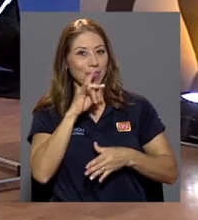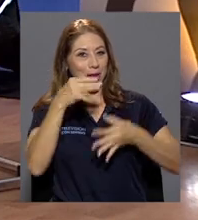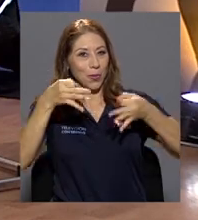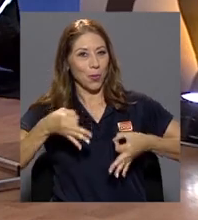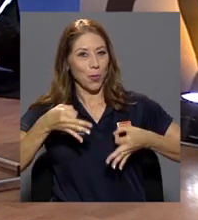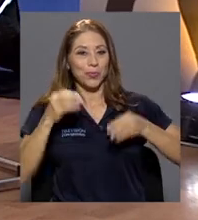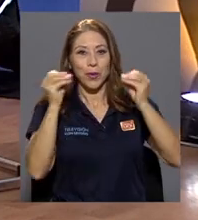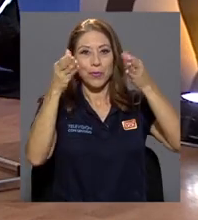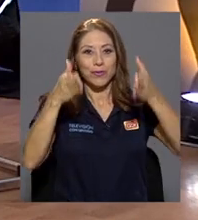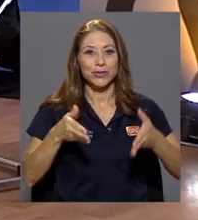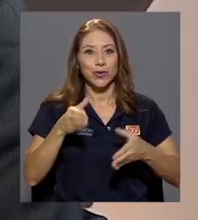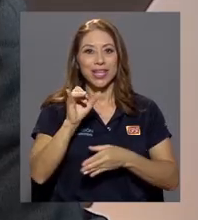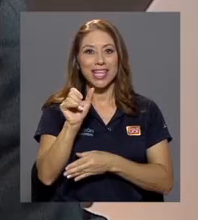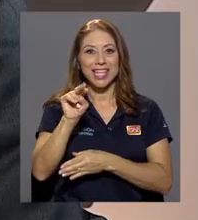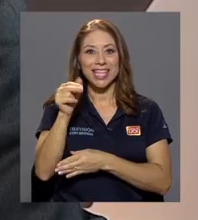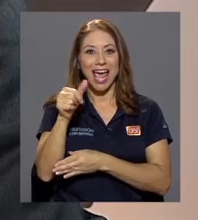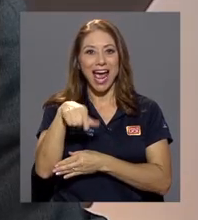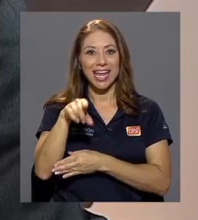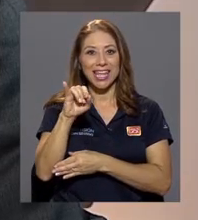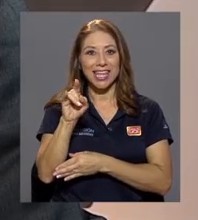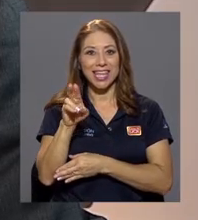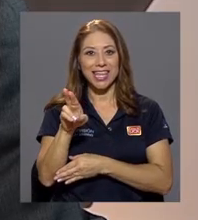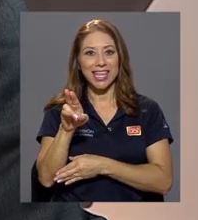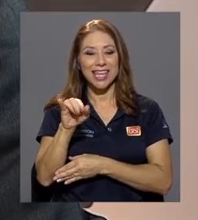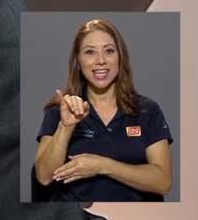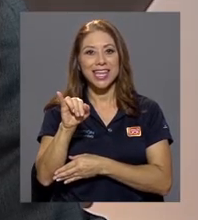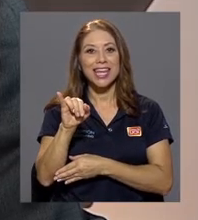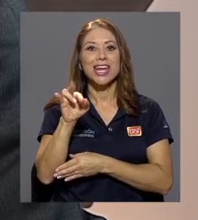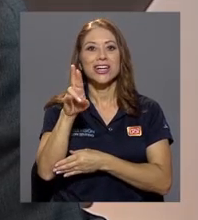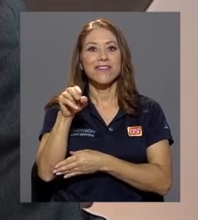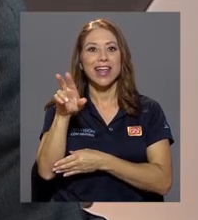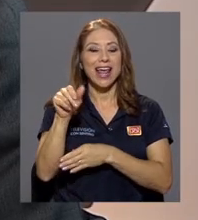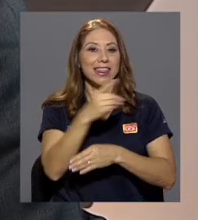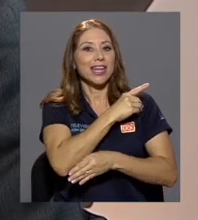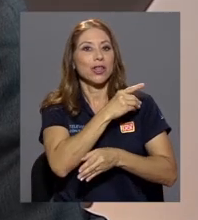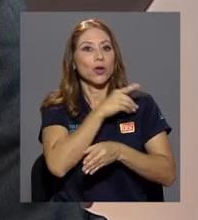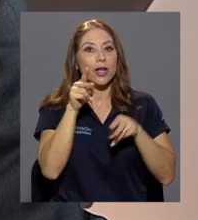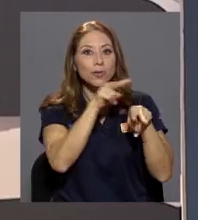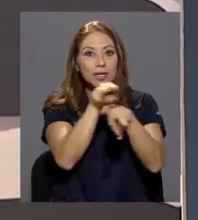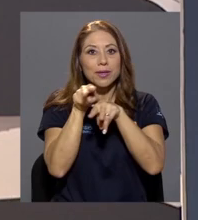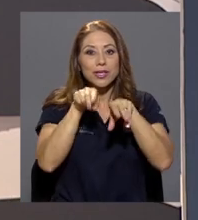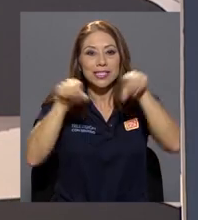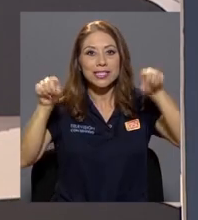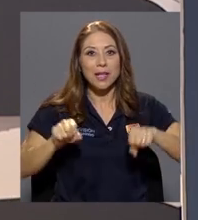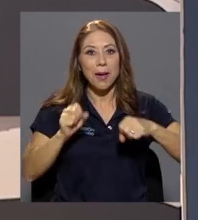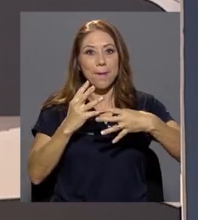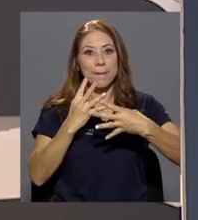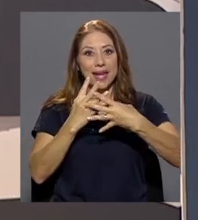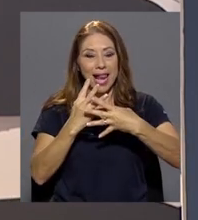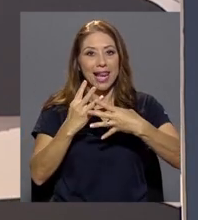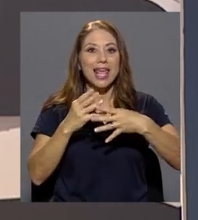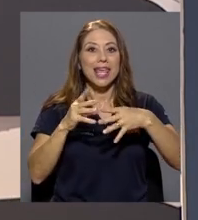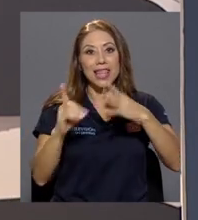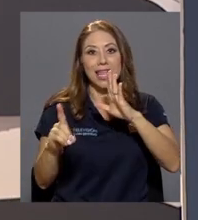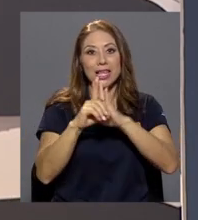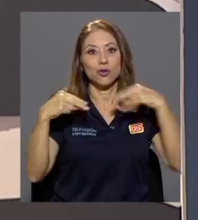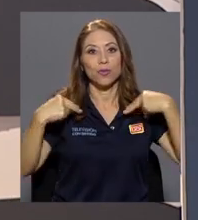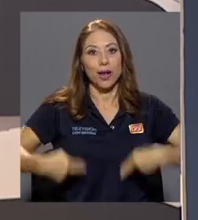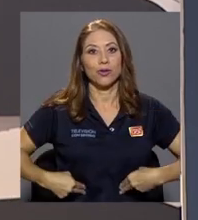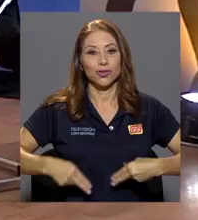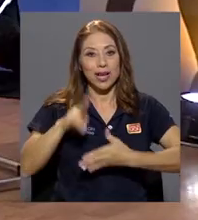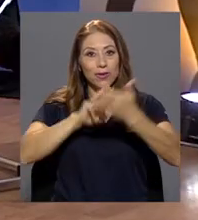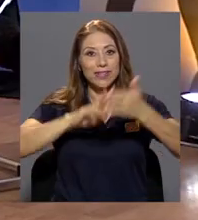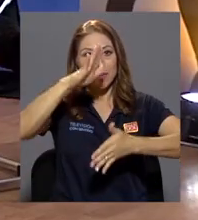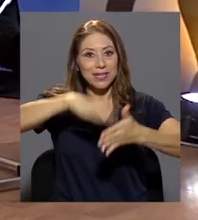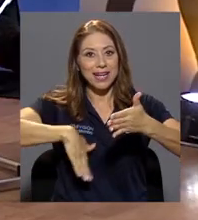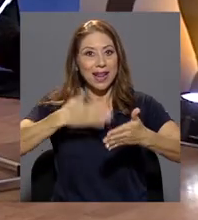profesor iñaki ribera director del observatorio del sistema penal y de derechos humanos de la universidad de barcelona bienvenido